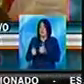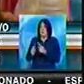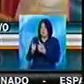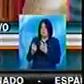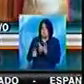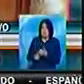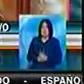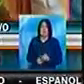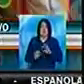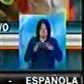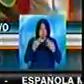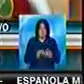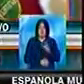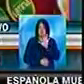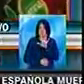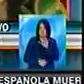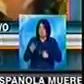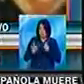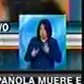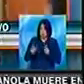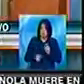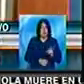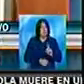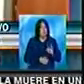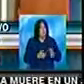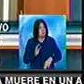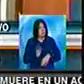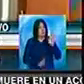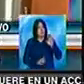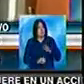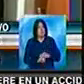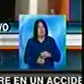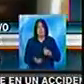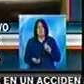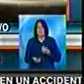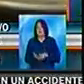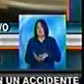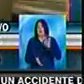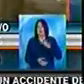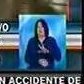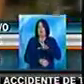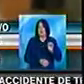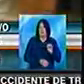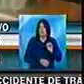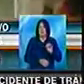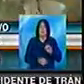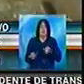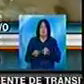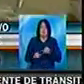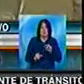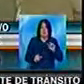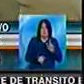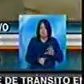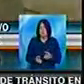pregunta. Una familia de 5 personas no debe gastar más de 30 metros cúbicos. ¿Eso en